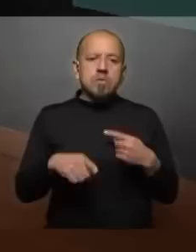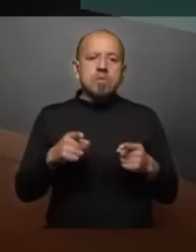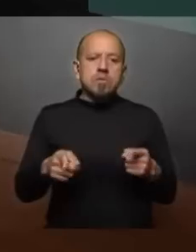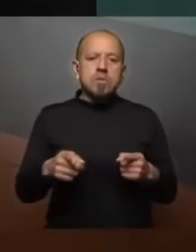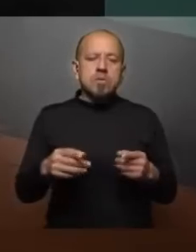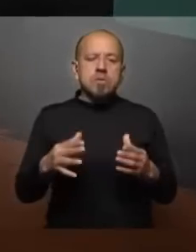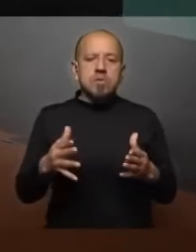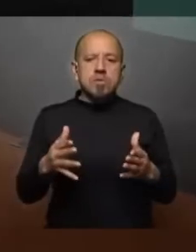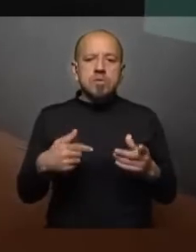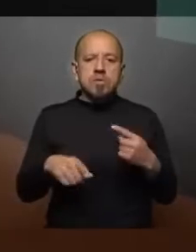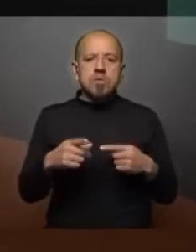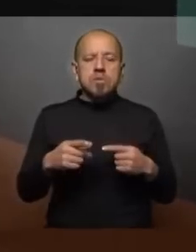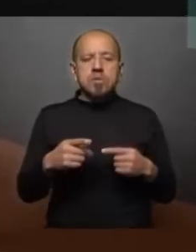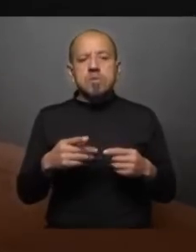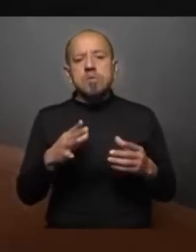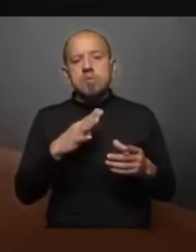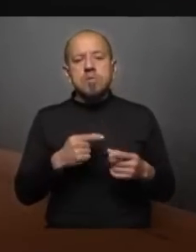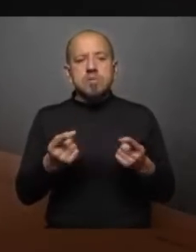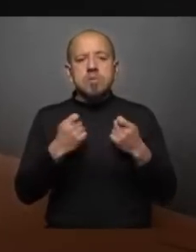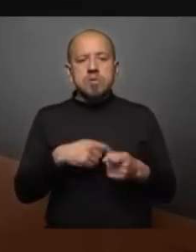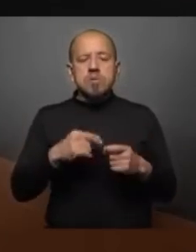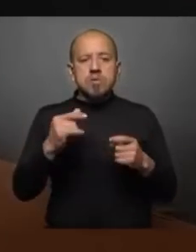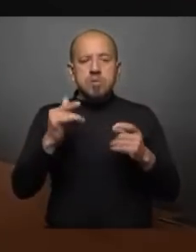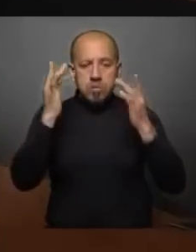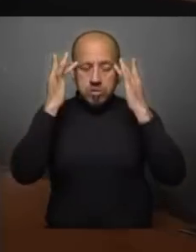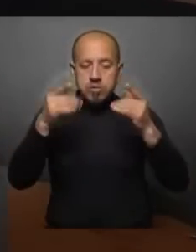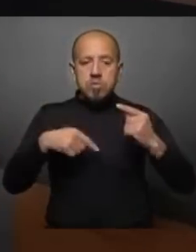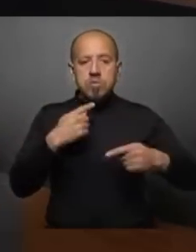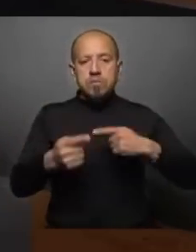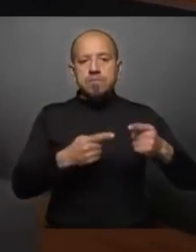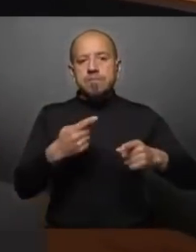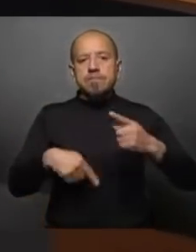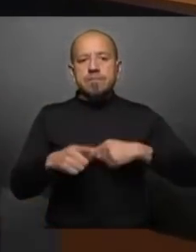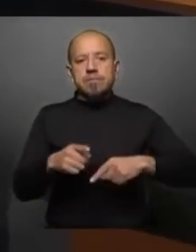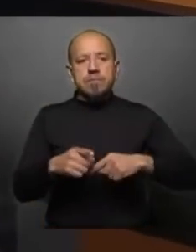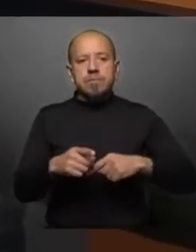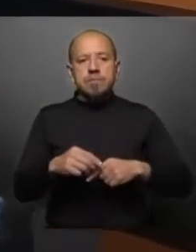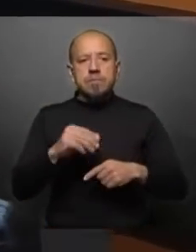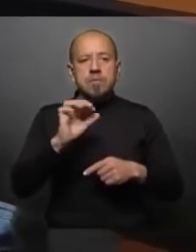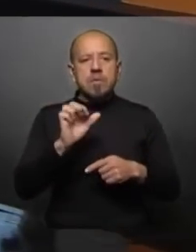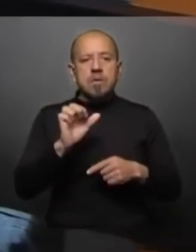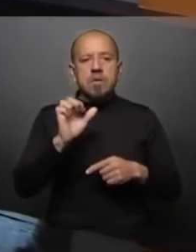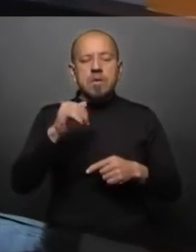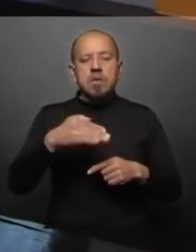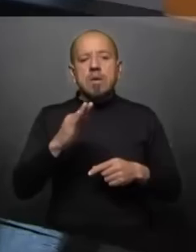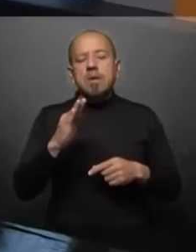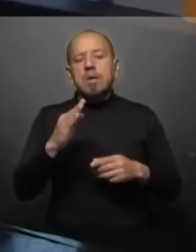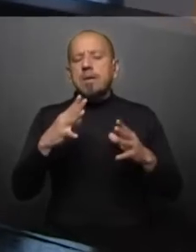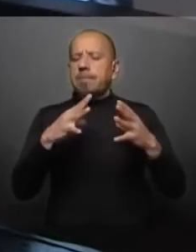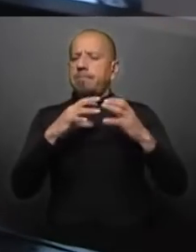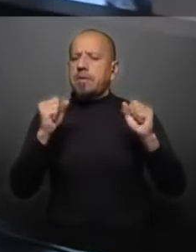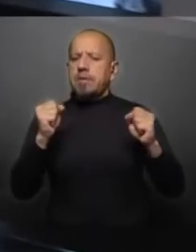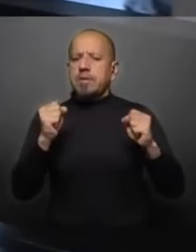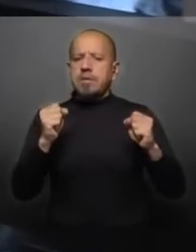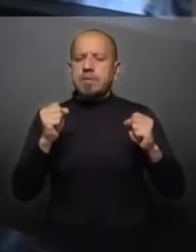requiere también formación requiere educación médica continua requiere empatía este y